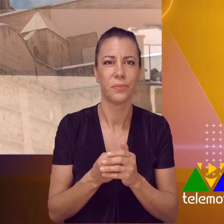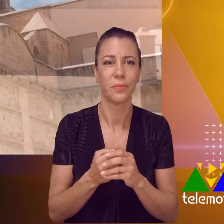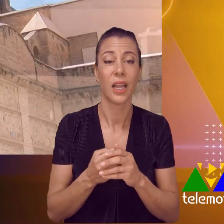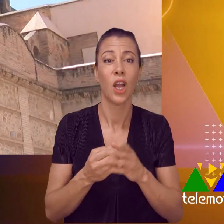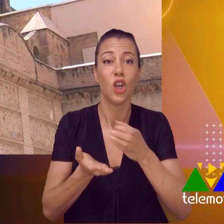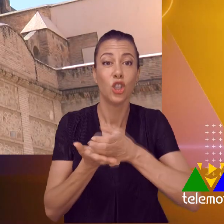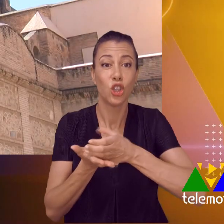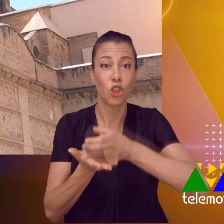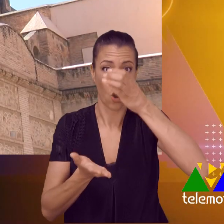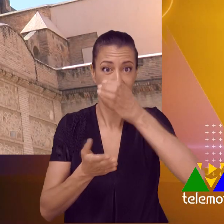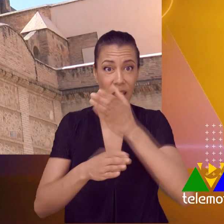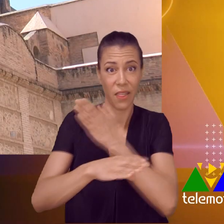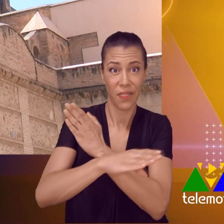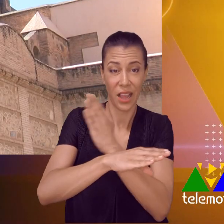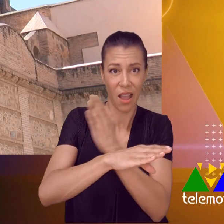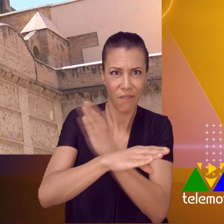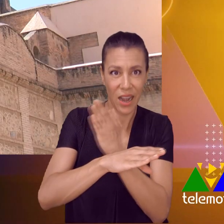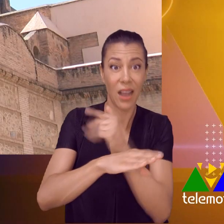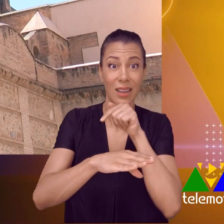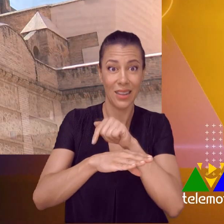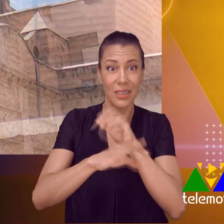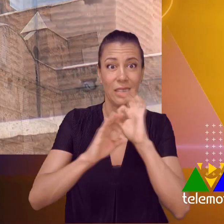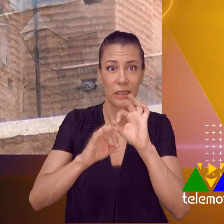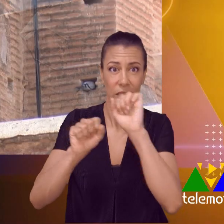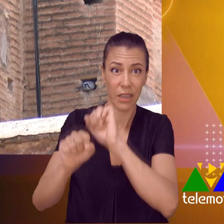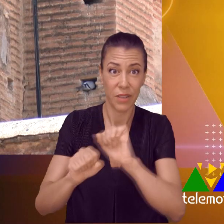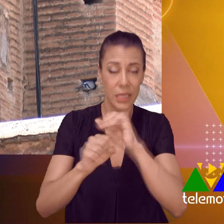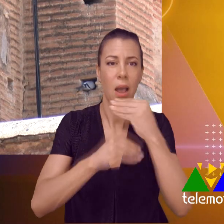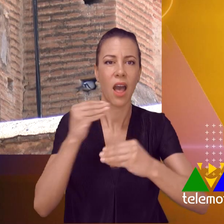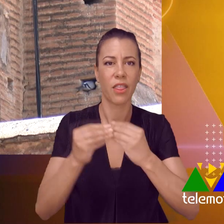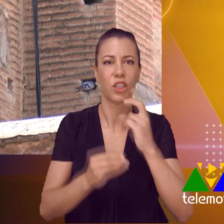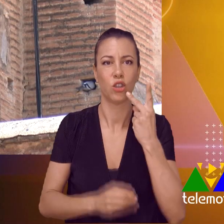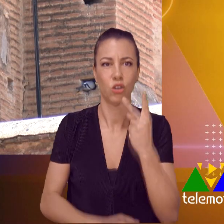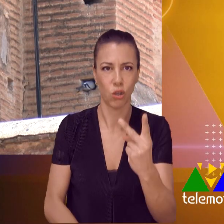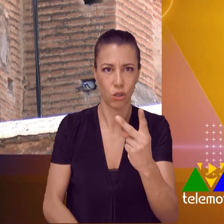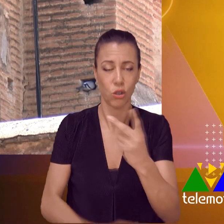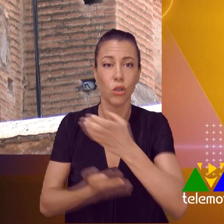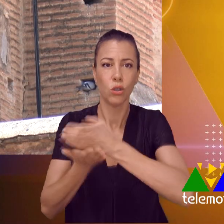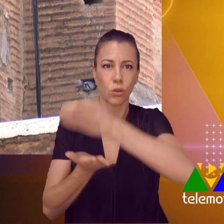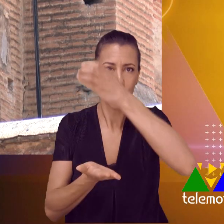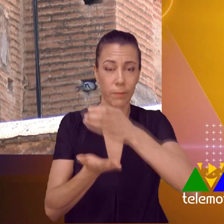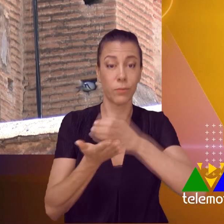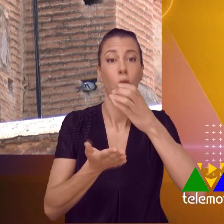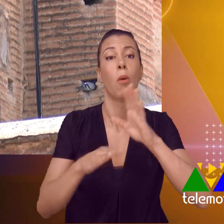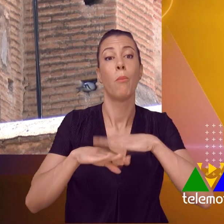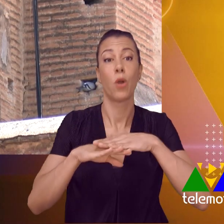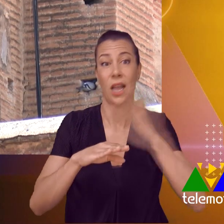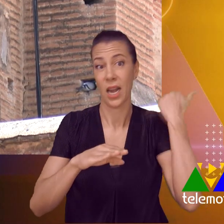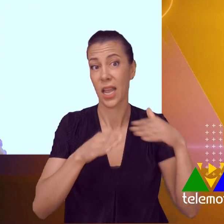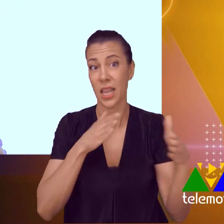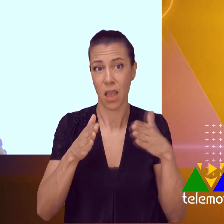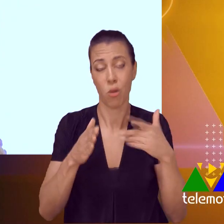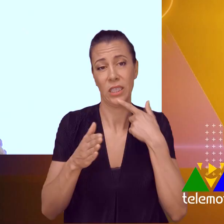las torres de la vela, las torres defensivas, se hacen dos torreones a caballero, que es como se decía en aquella